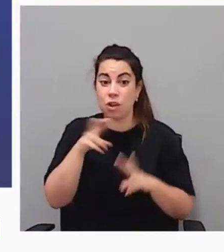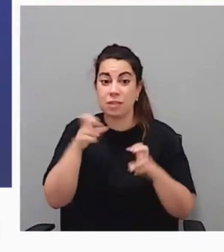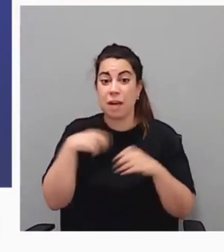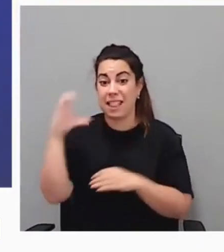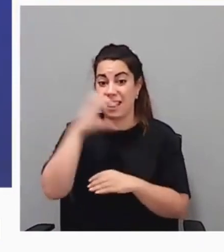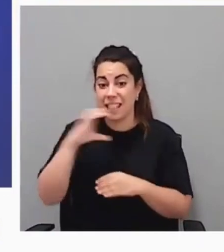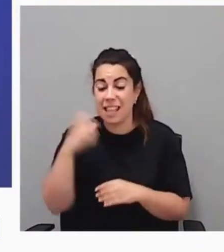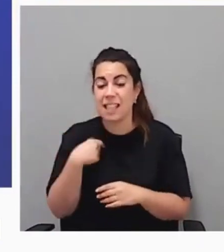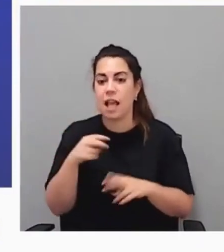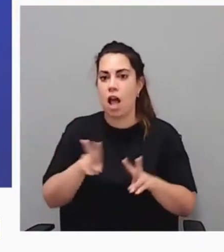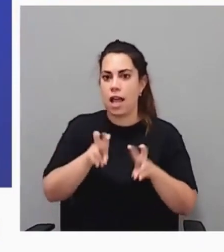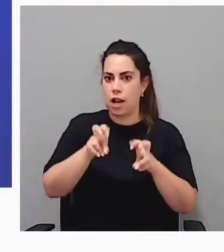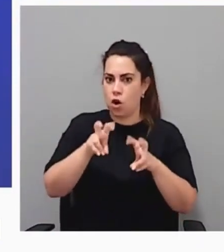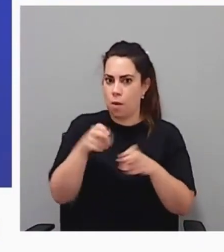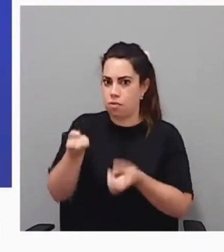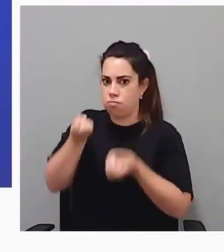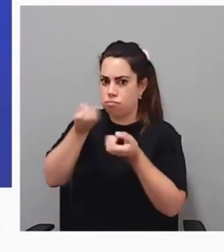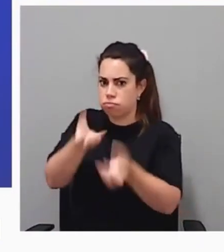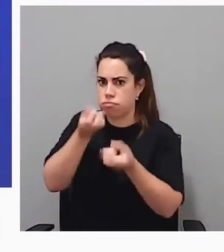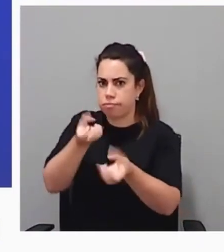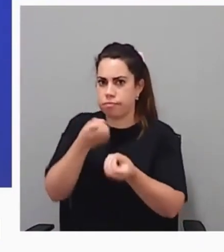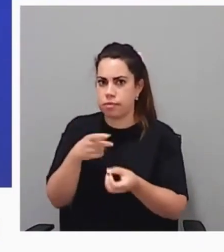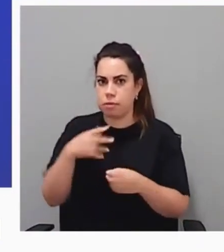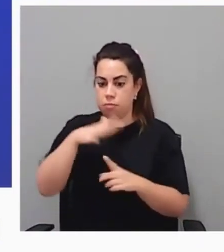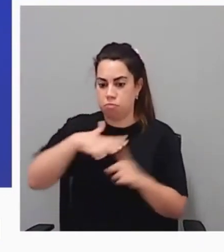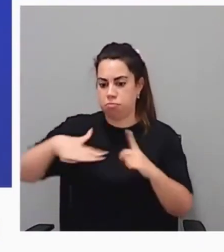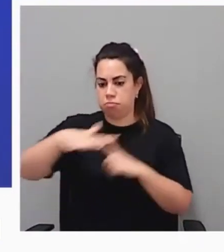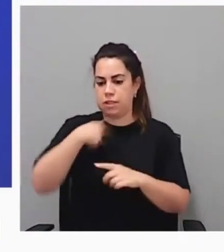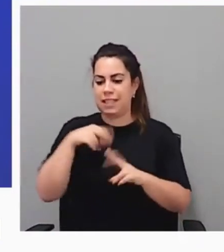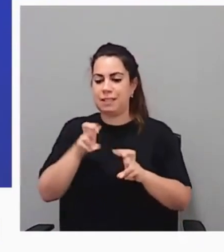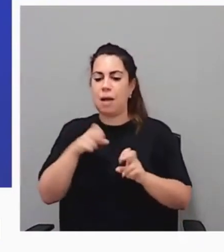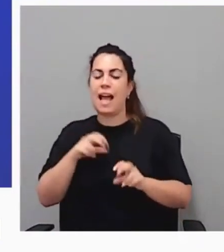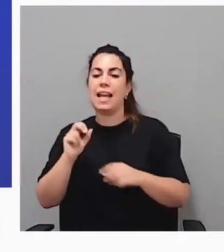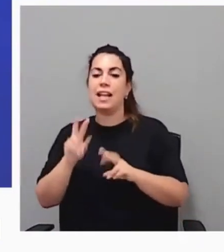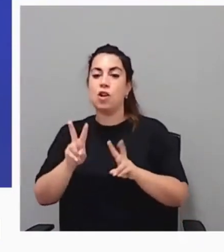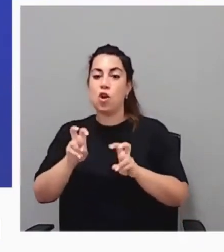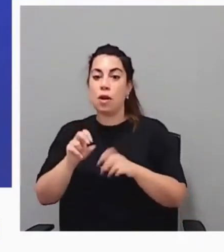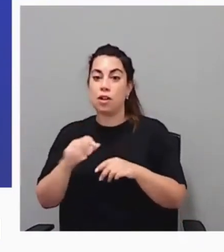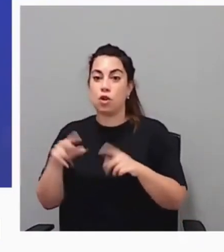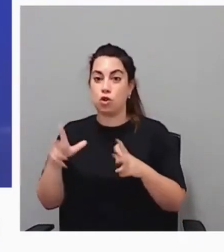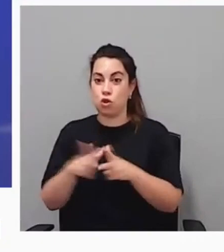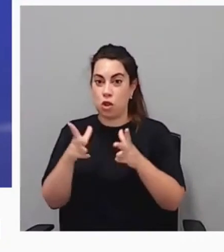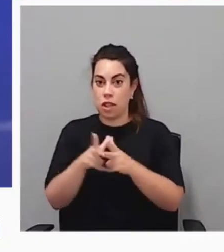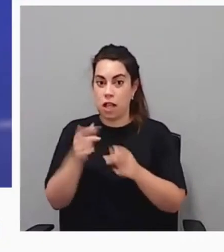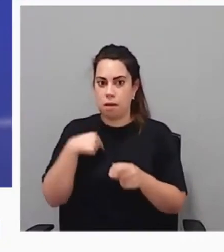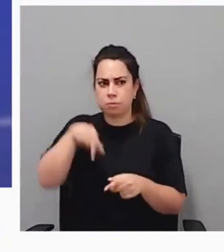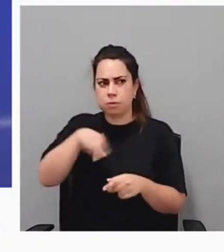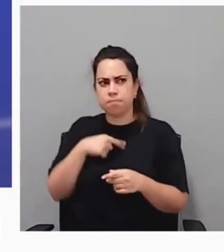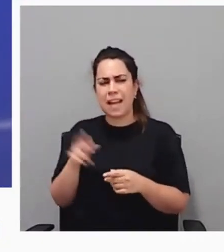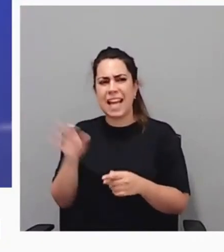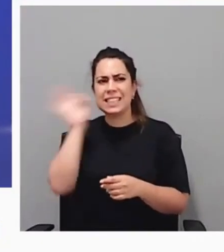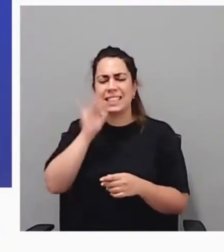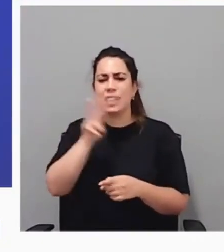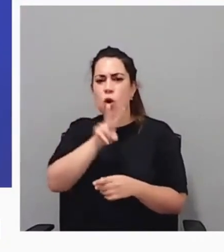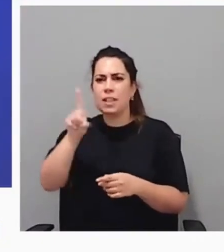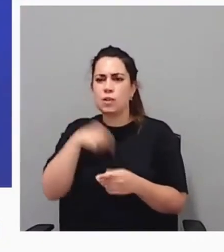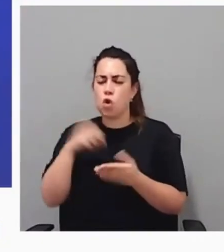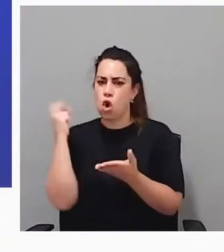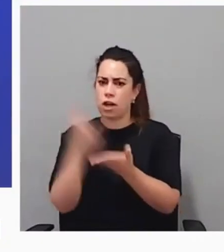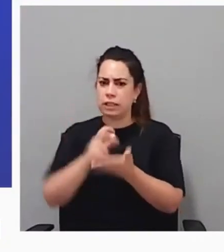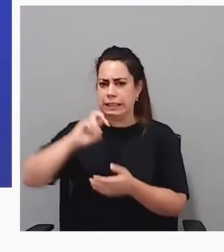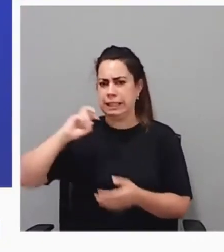en un congreso sobre innovación social. Los retos del siglo XXI, que son